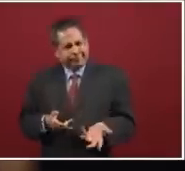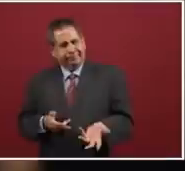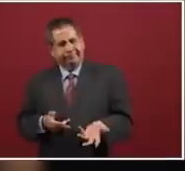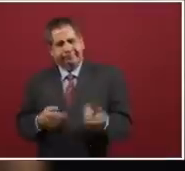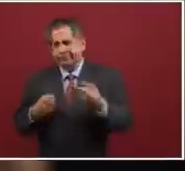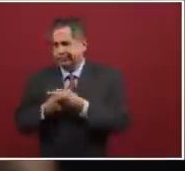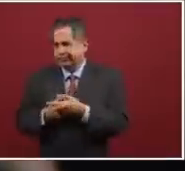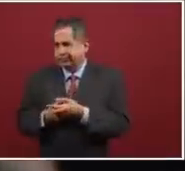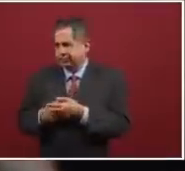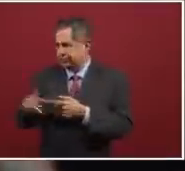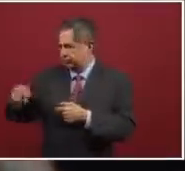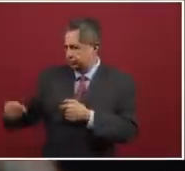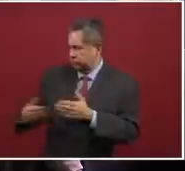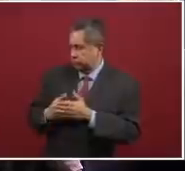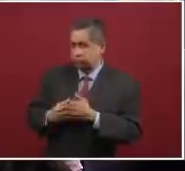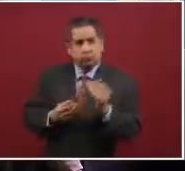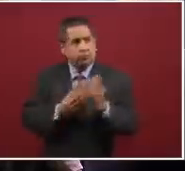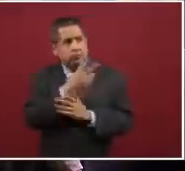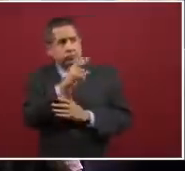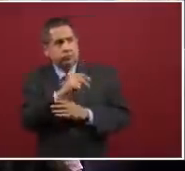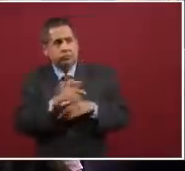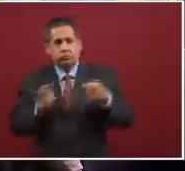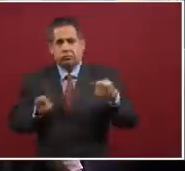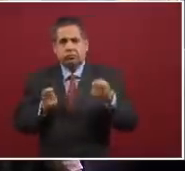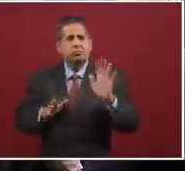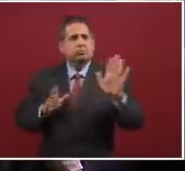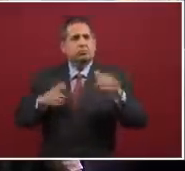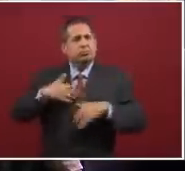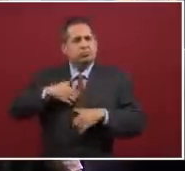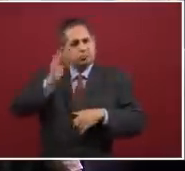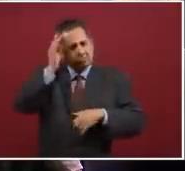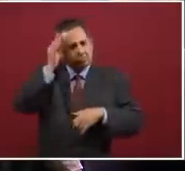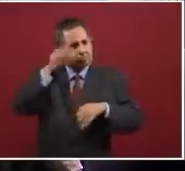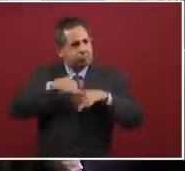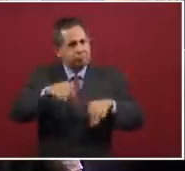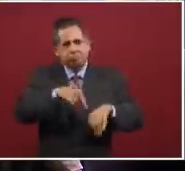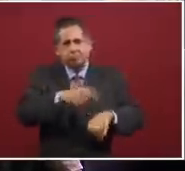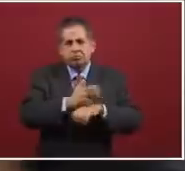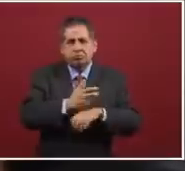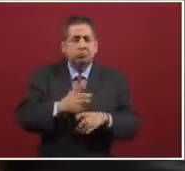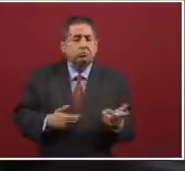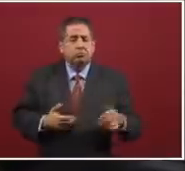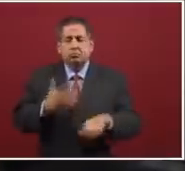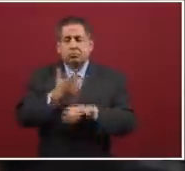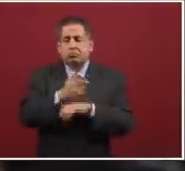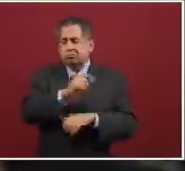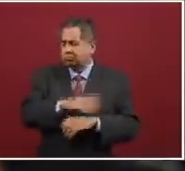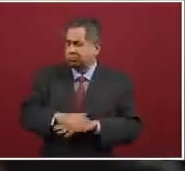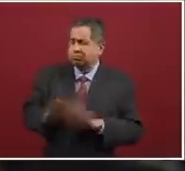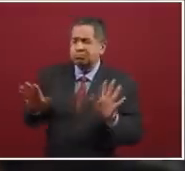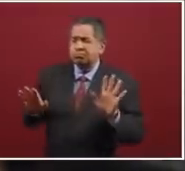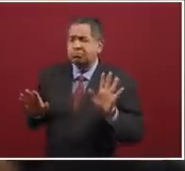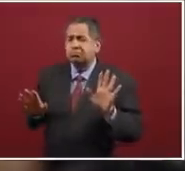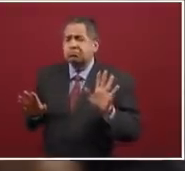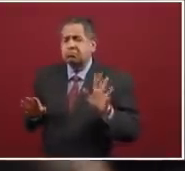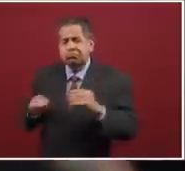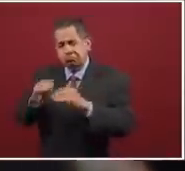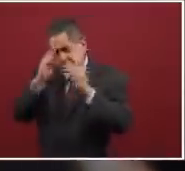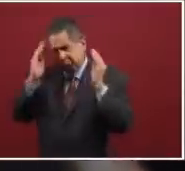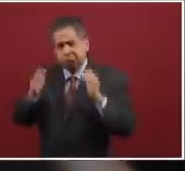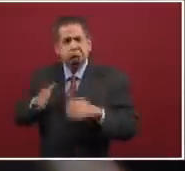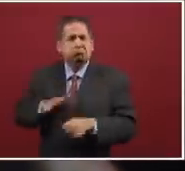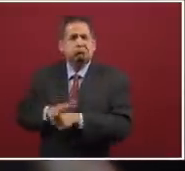un trabajo que le estamos haciendo a Estados Unidos, pues porque las autoridades de Estados Unidos ya están con las manos en la cintura y en la